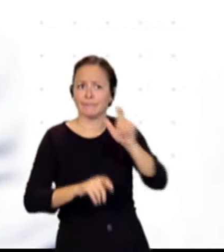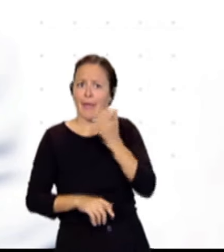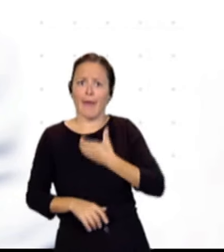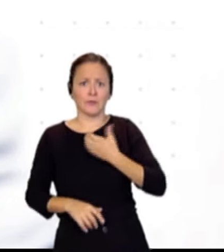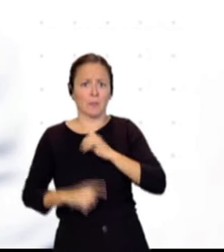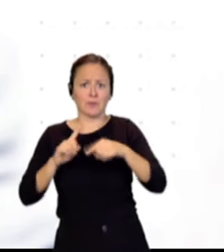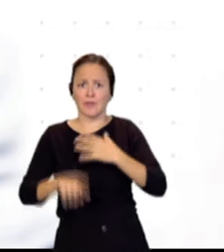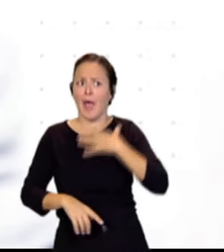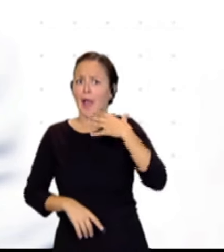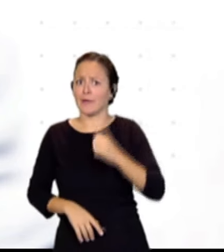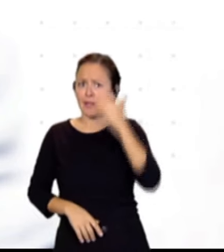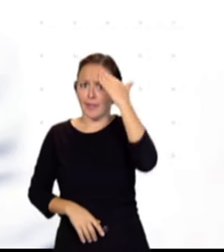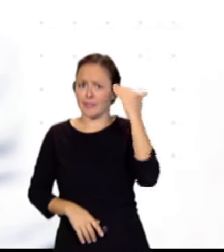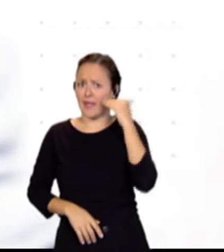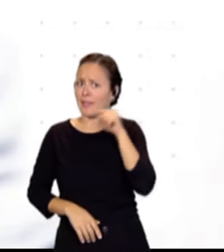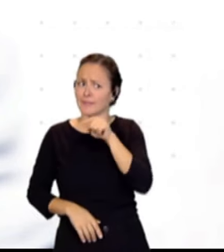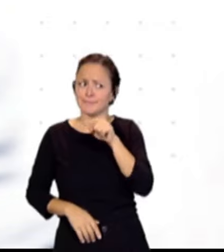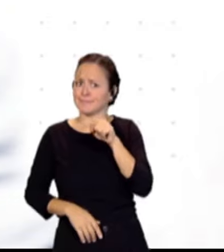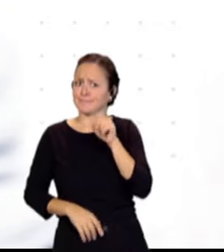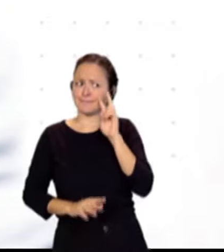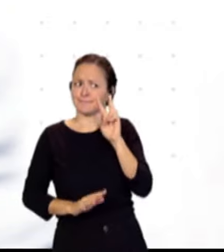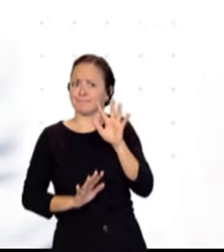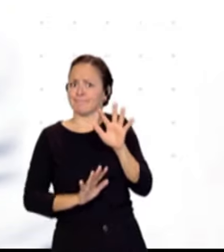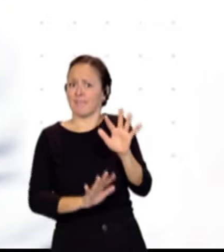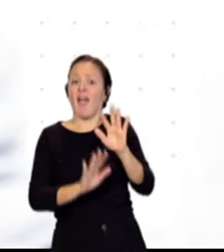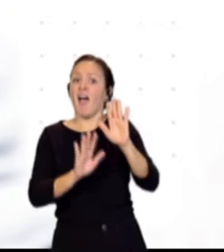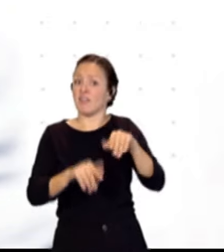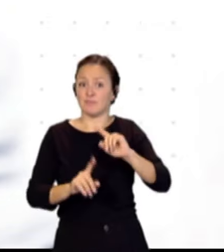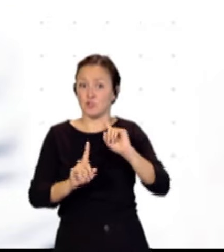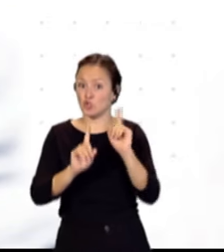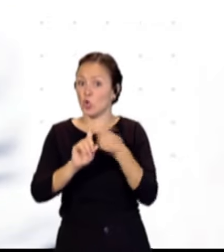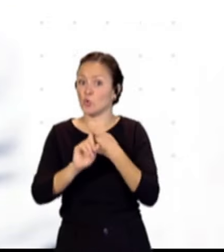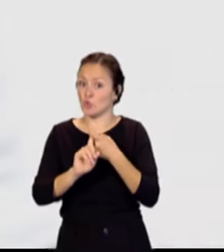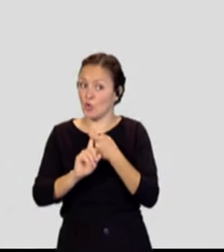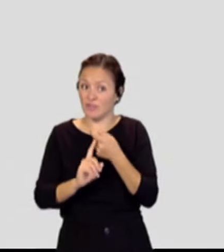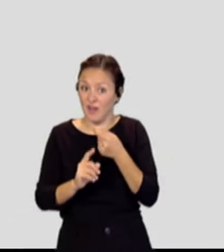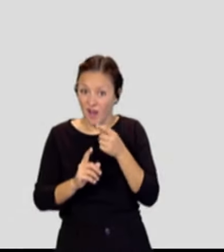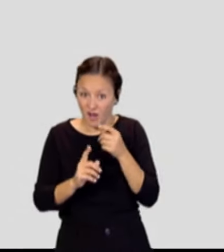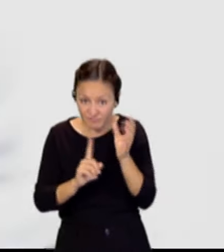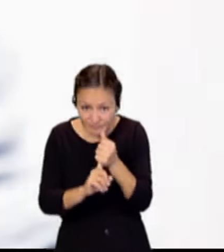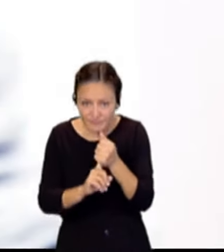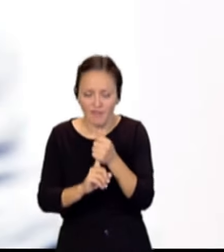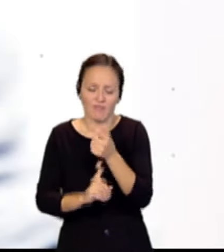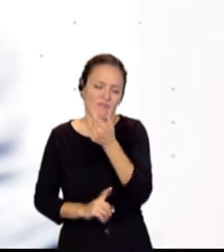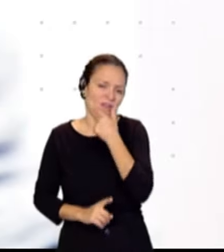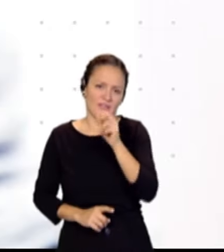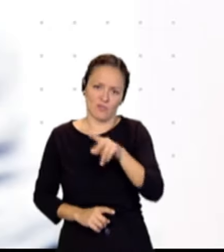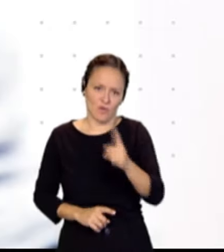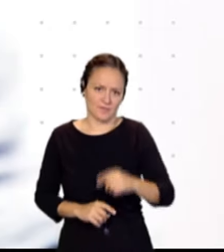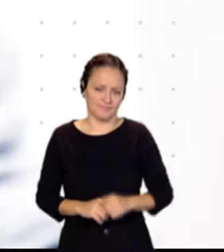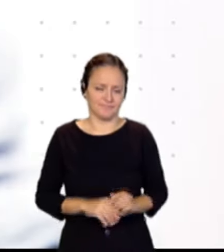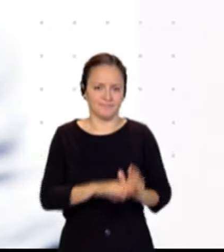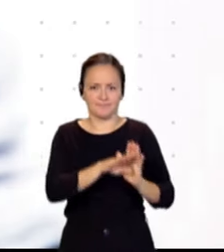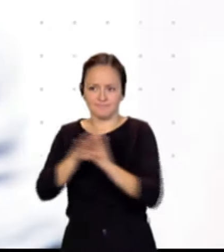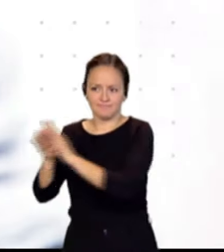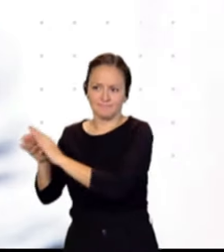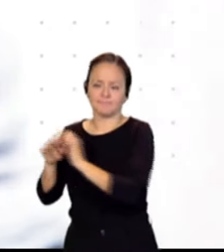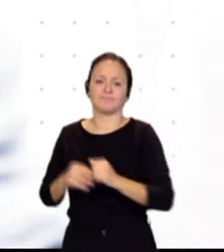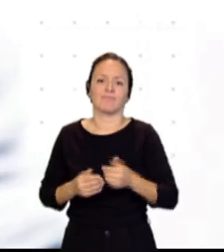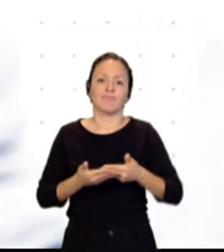alcalde de de telde admite que no será fácil buscar una solución seguimos con los titulares más